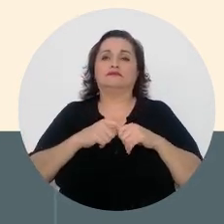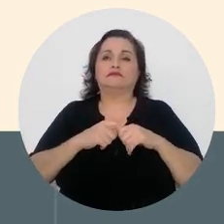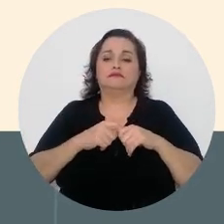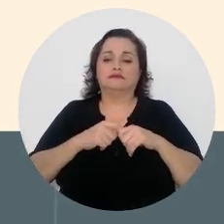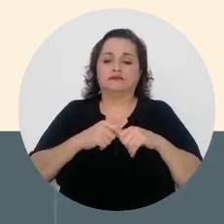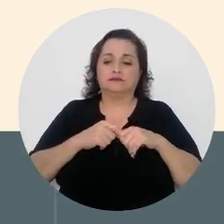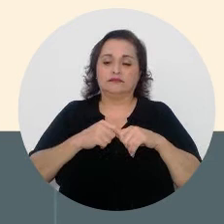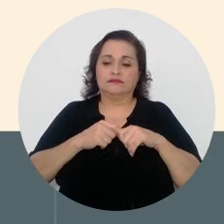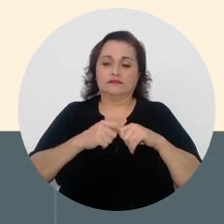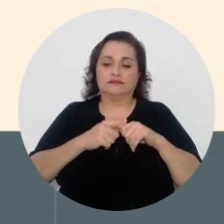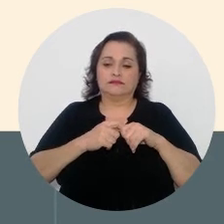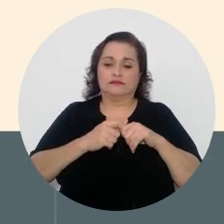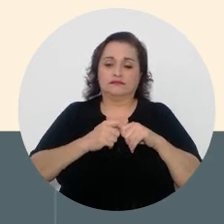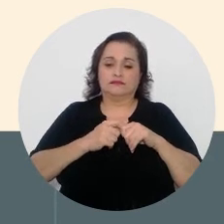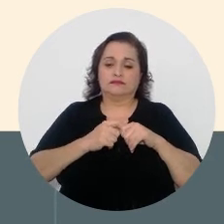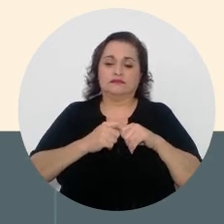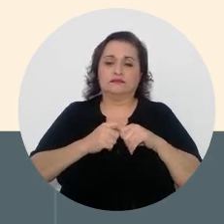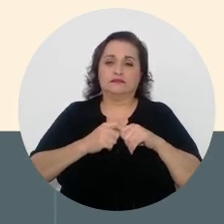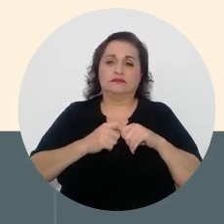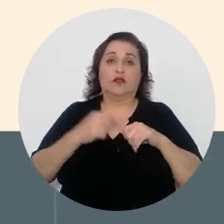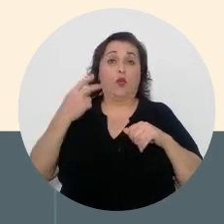cociente.